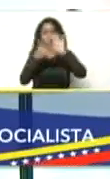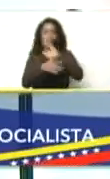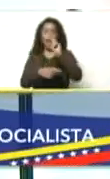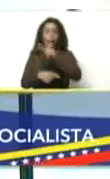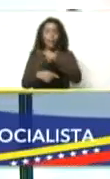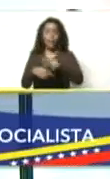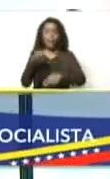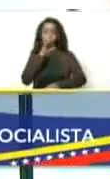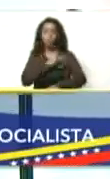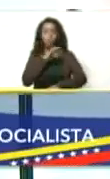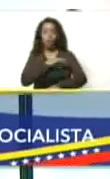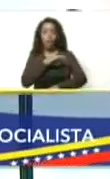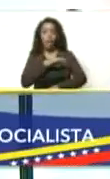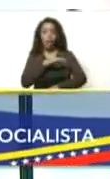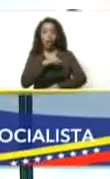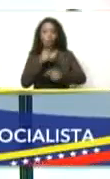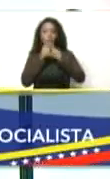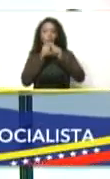socialismo